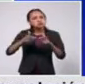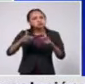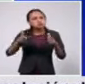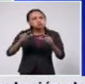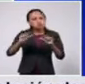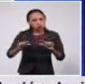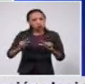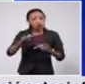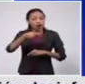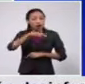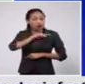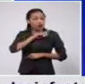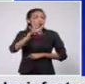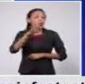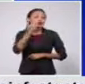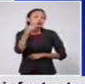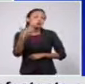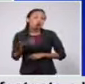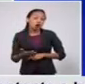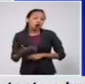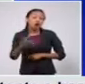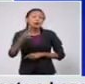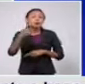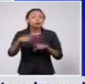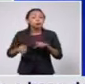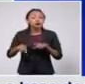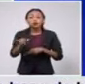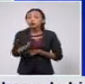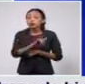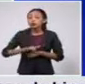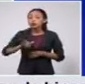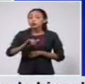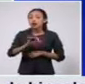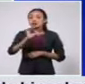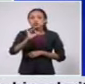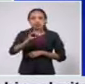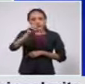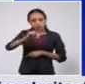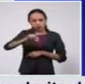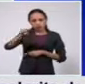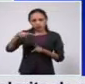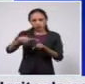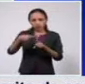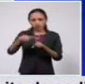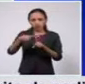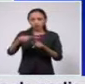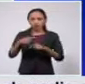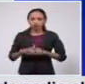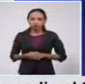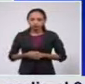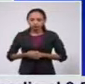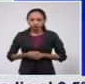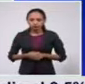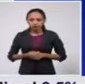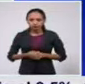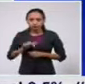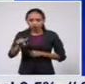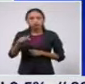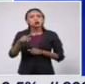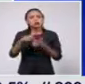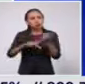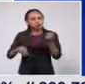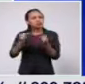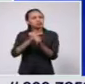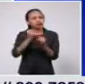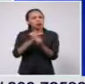ayer 4 más, pero de todas formas estamos hablando de 7 casos. Realmente esta provincia trabaja y logra